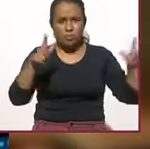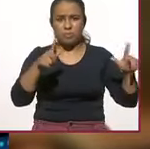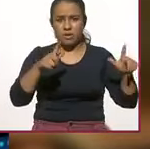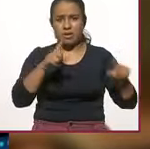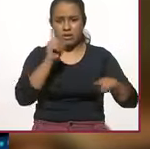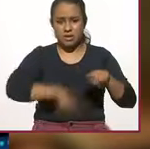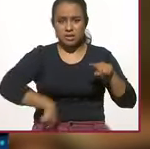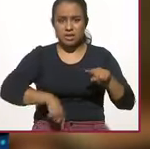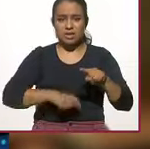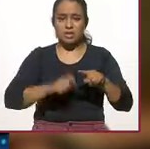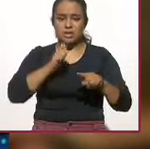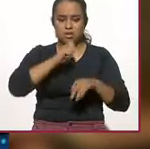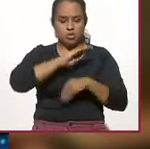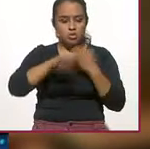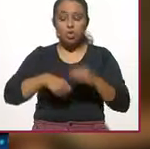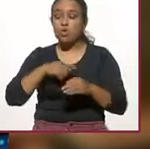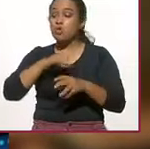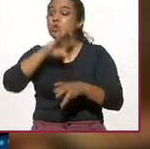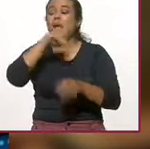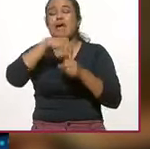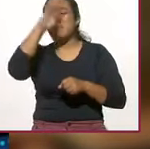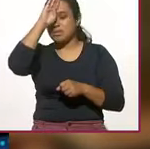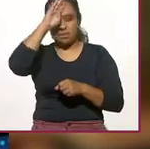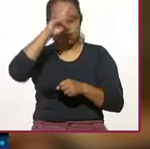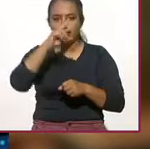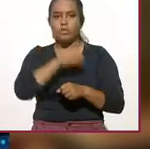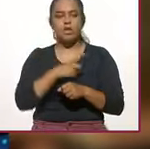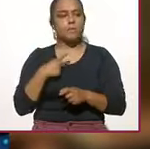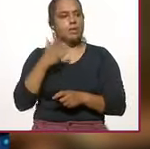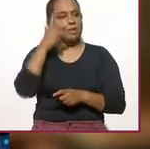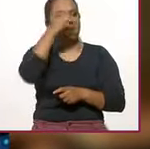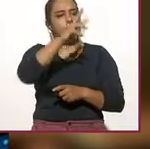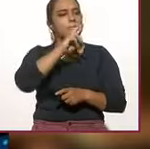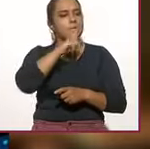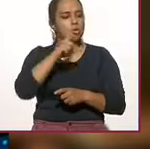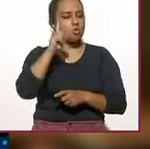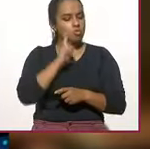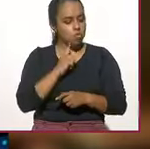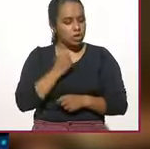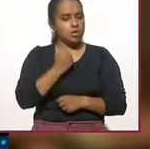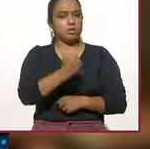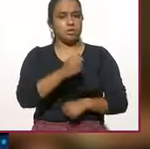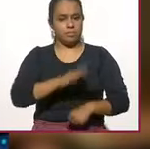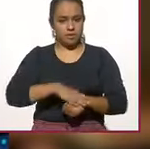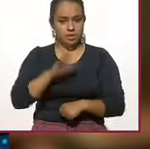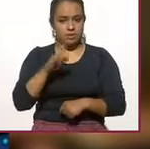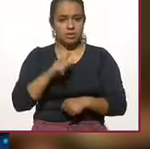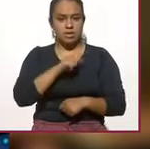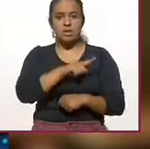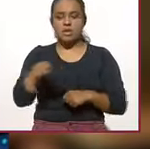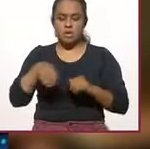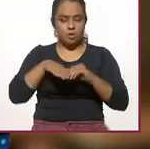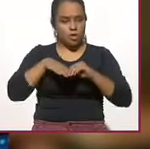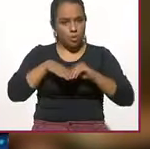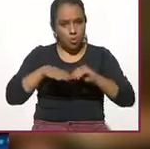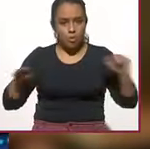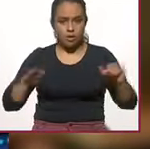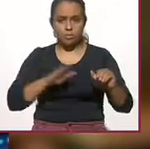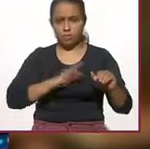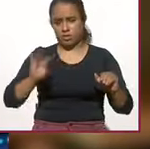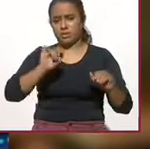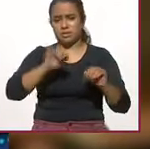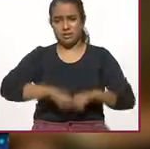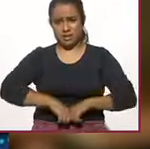e intergeneracionales para fundar un futuro feminista y crear una generación de la igualdad, por